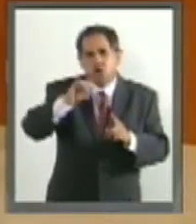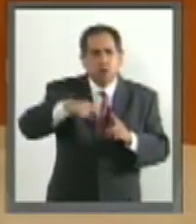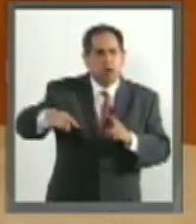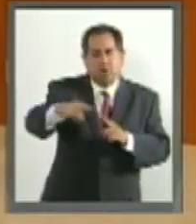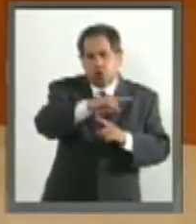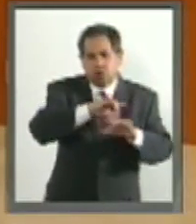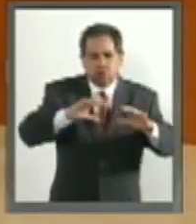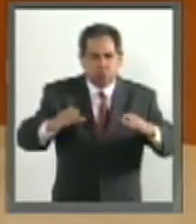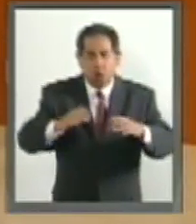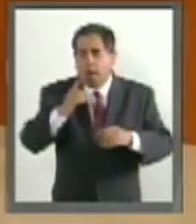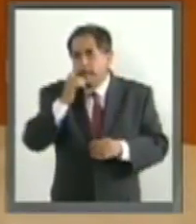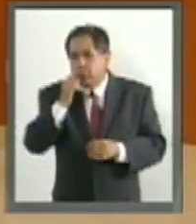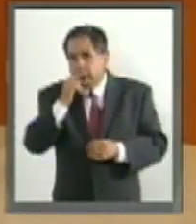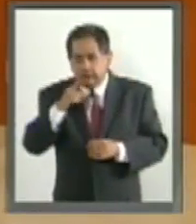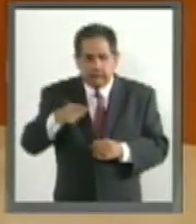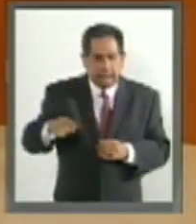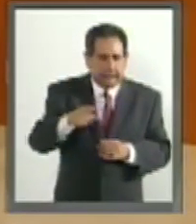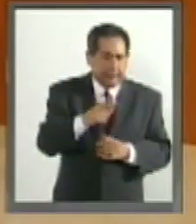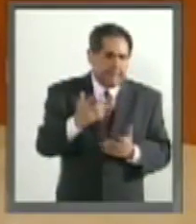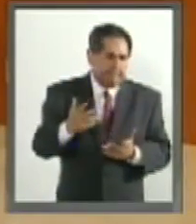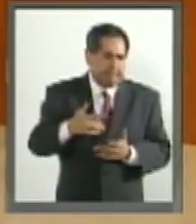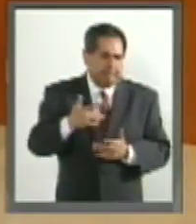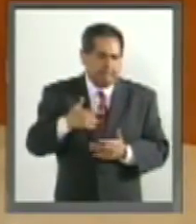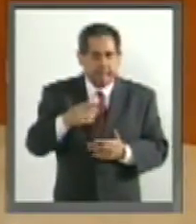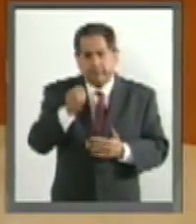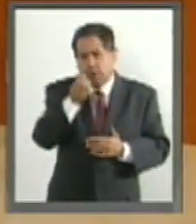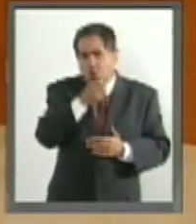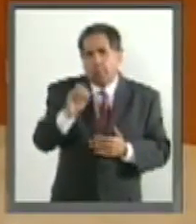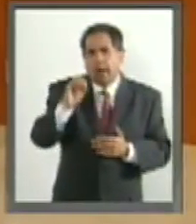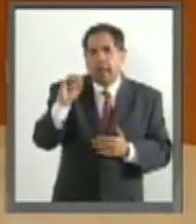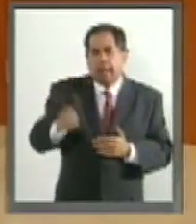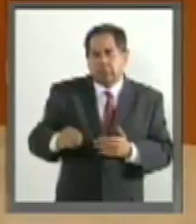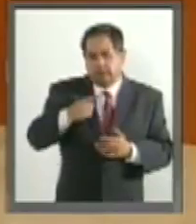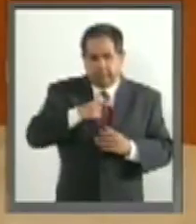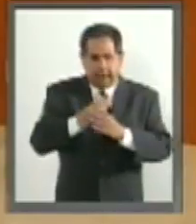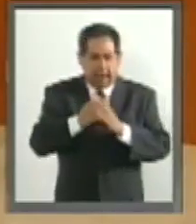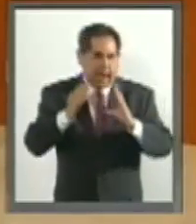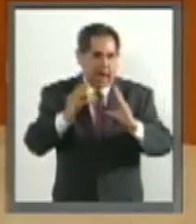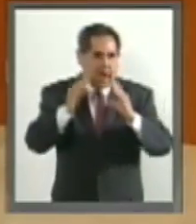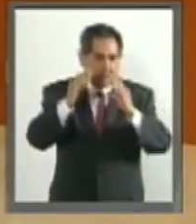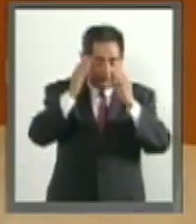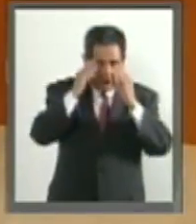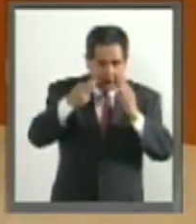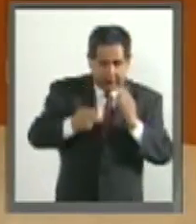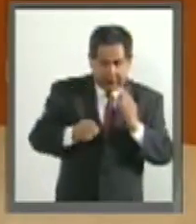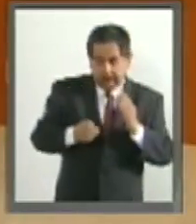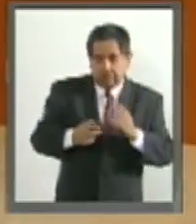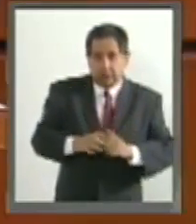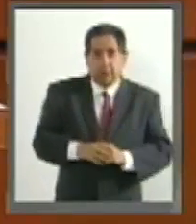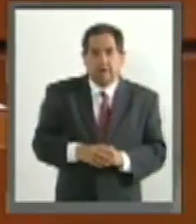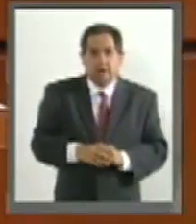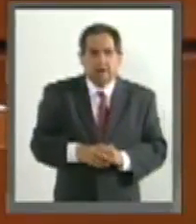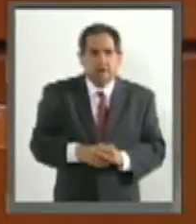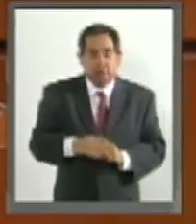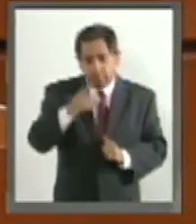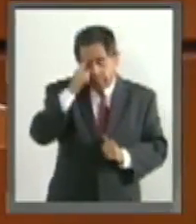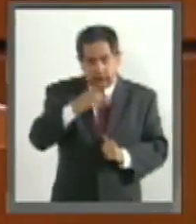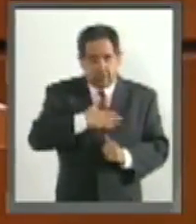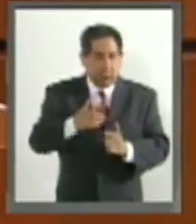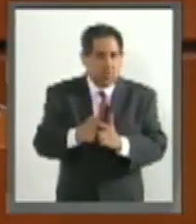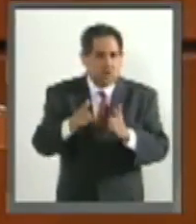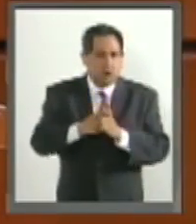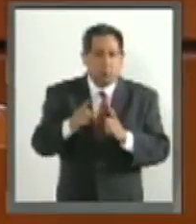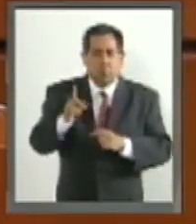corporaciones policíacas y que tengan la obligación de capacitarse en esta materia para el grupo parlamentario